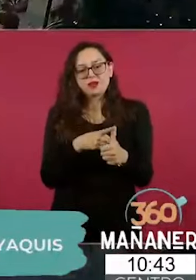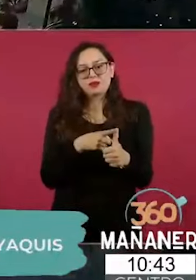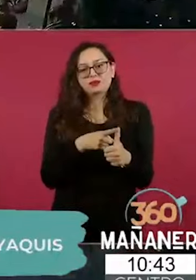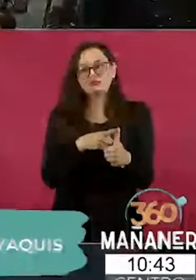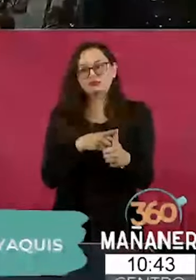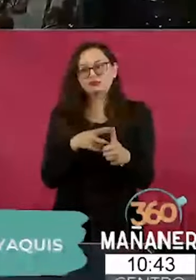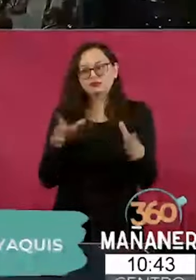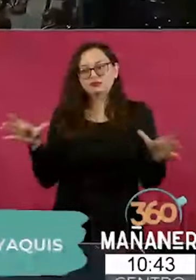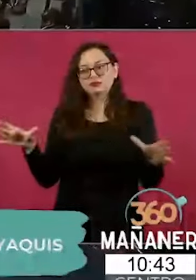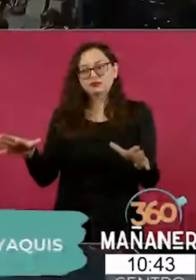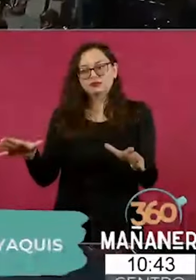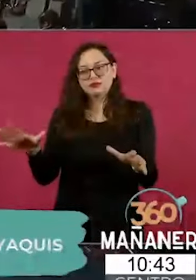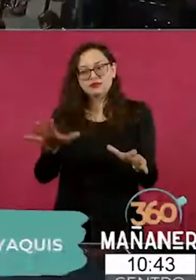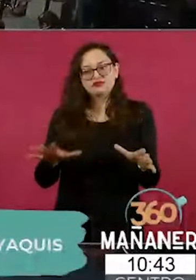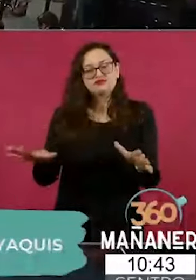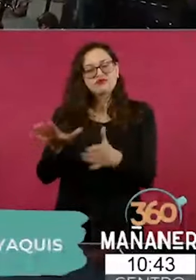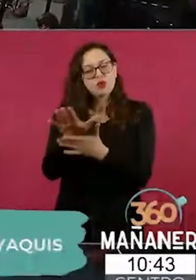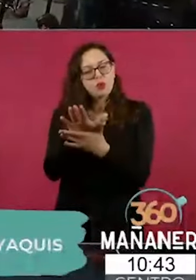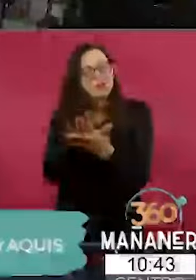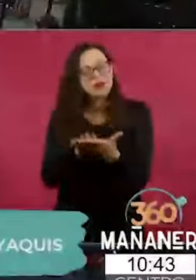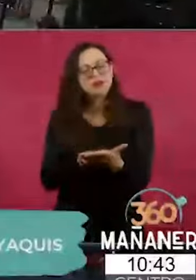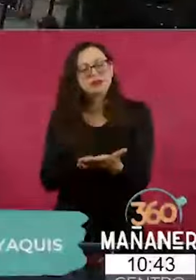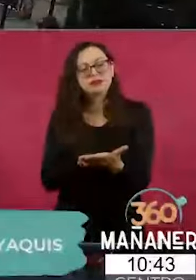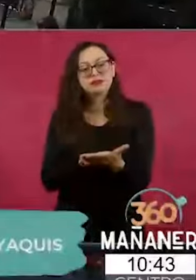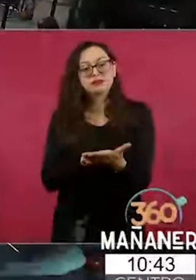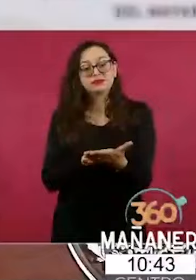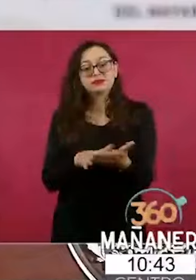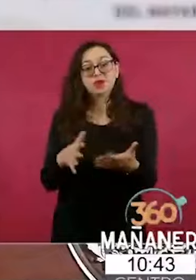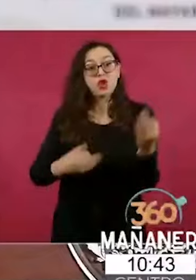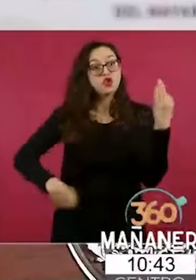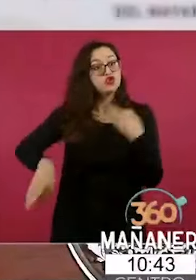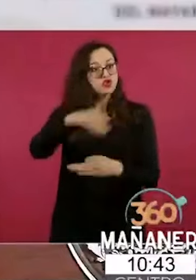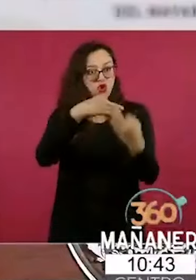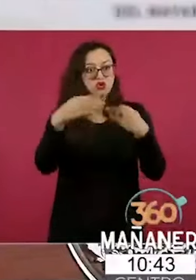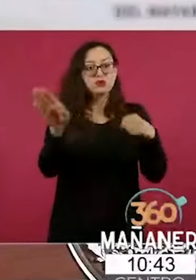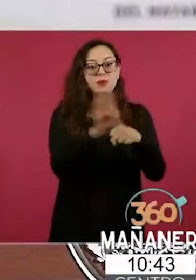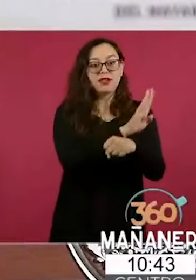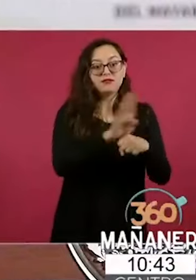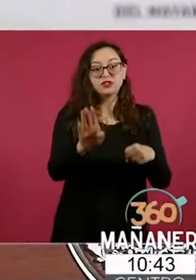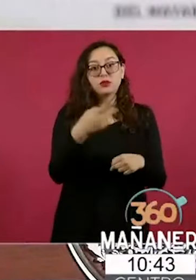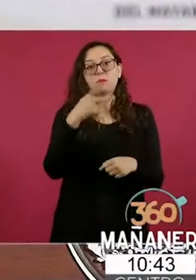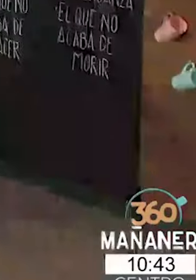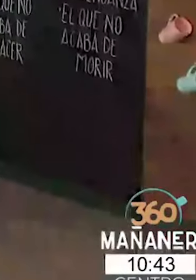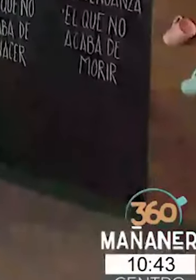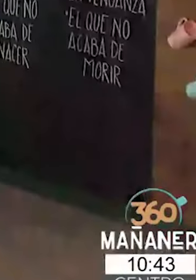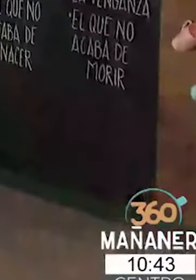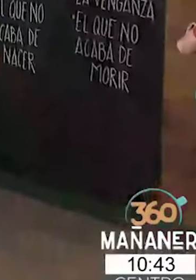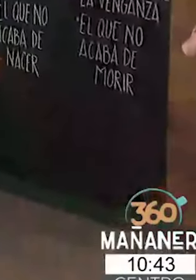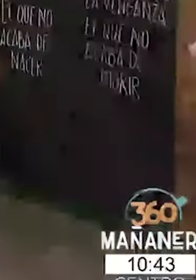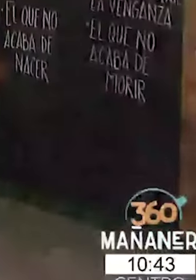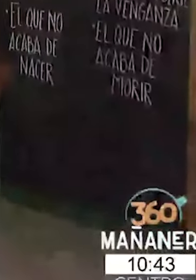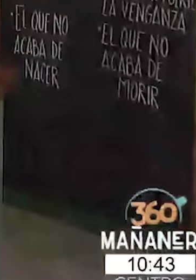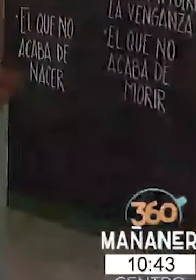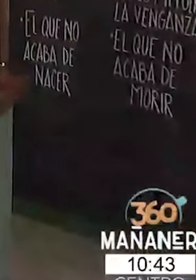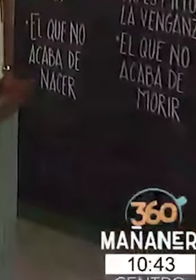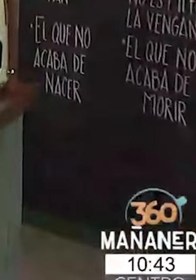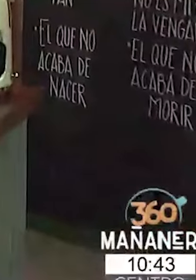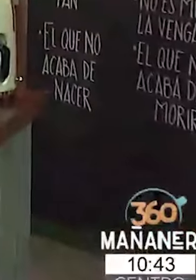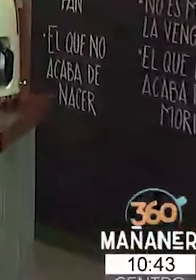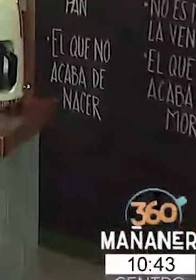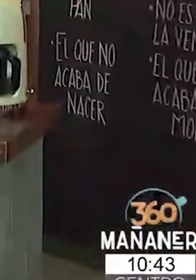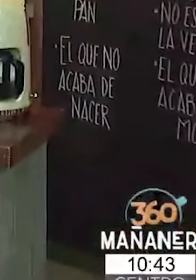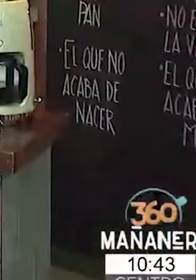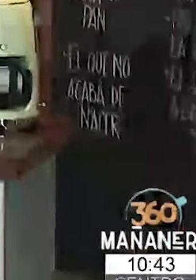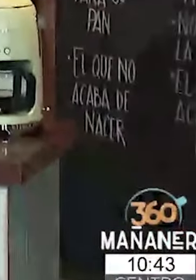a los humildes por el bien de todos primero los pobres y presumieron en esta mañanera que ya